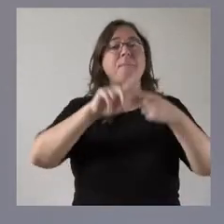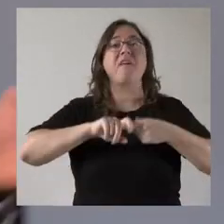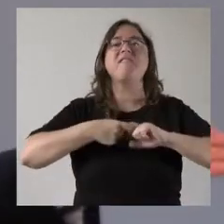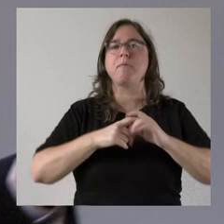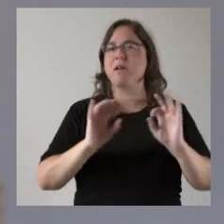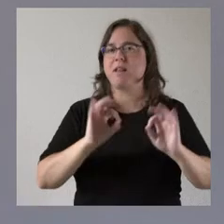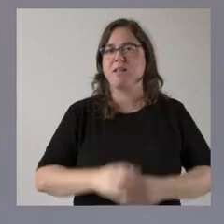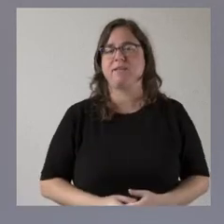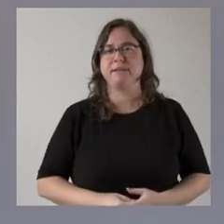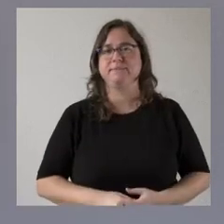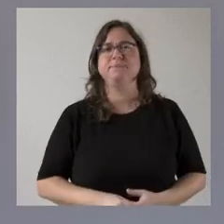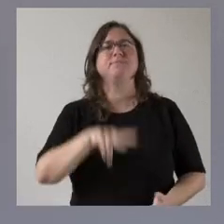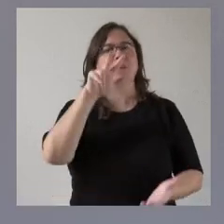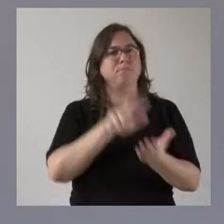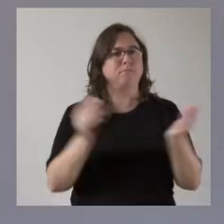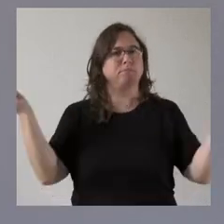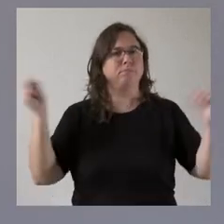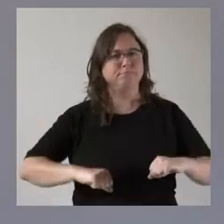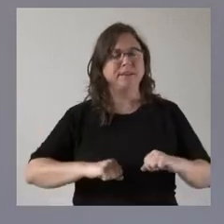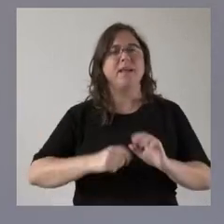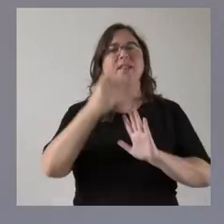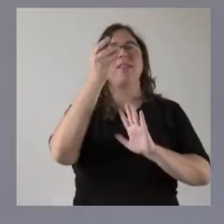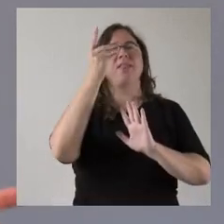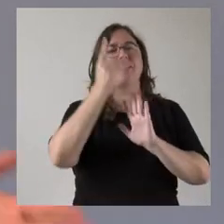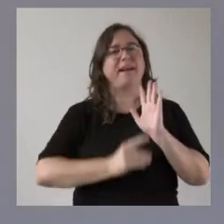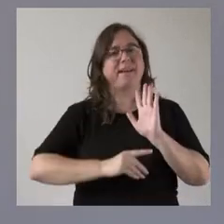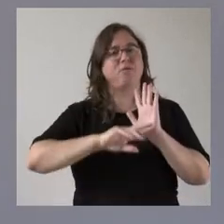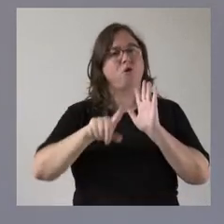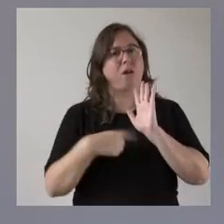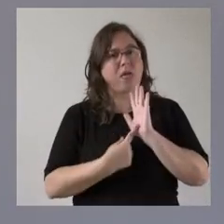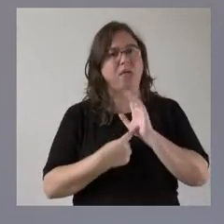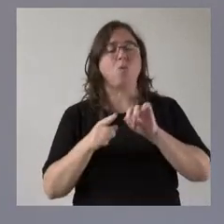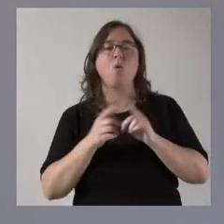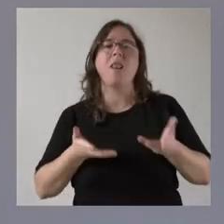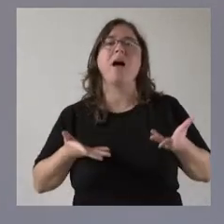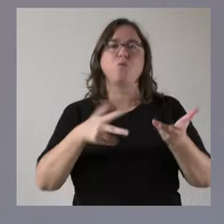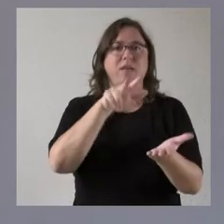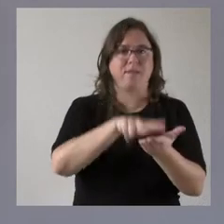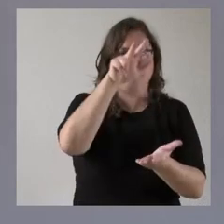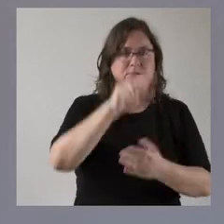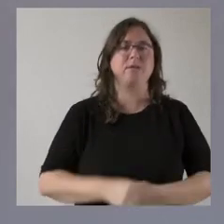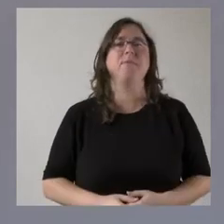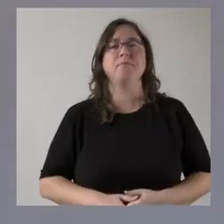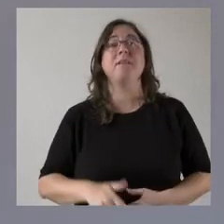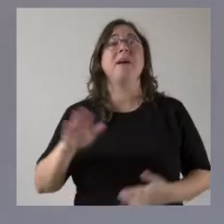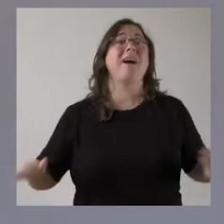se ha aprobado el decreto ley de ayuda hipotecaria se ha incrementado hasta el 40% la